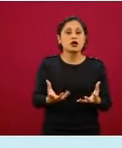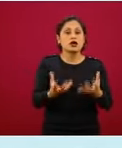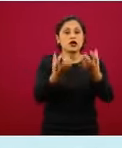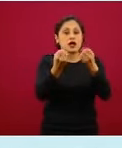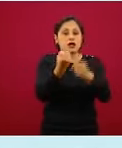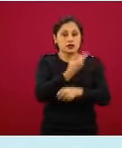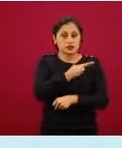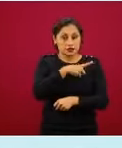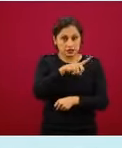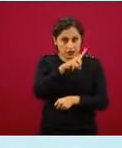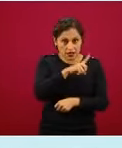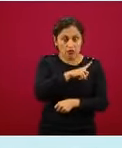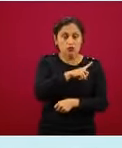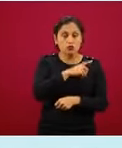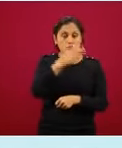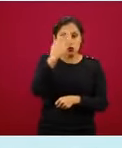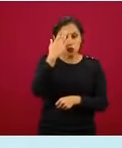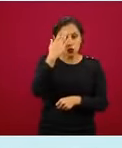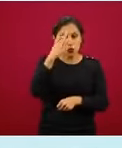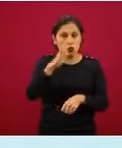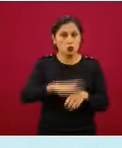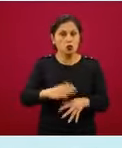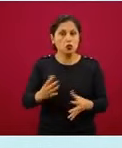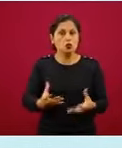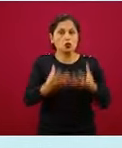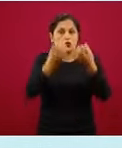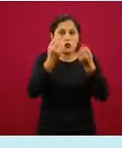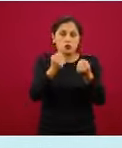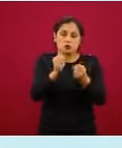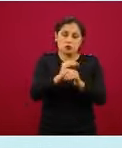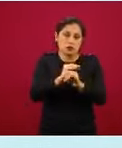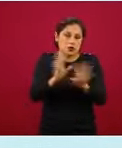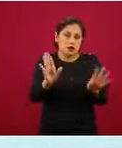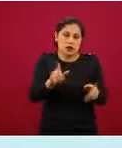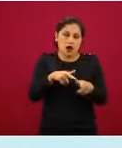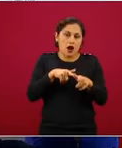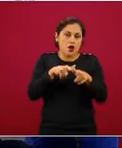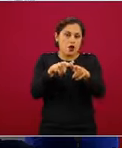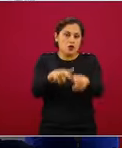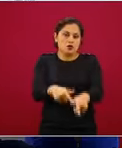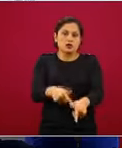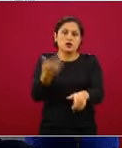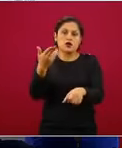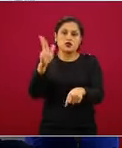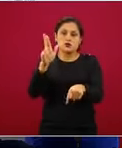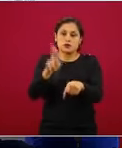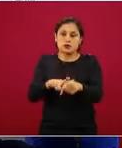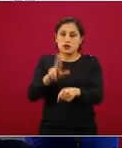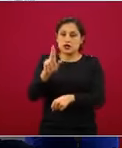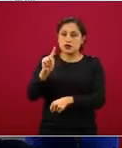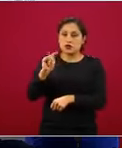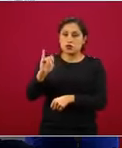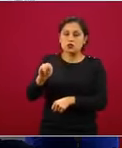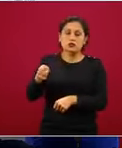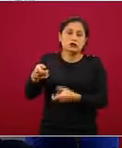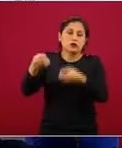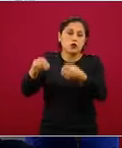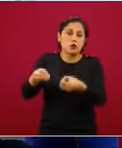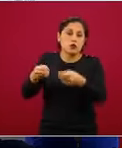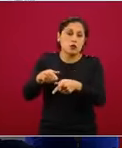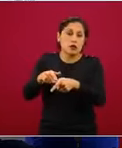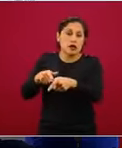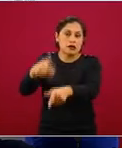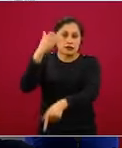vida de las personas por más tiempo, obviamente permanecen más tiempo en las terapias intensivas y estas quedan ocupadas por